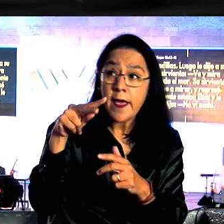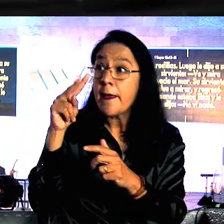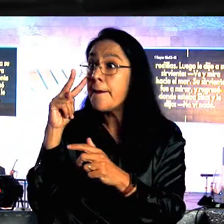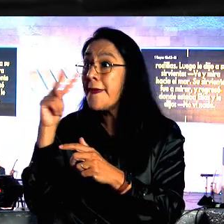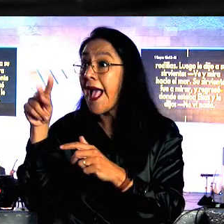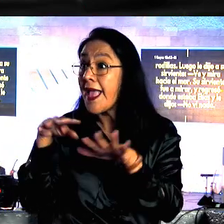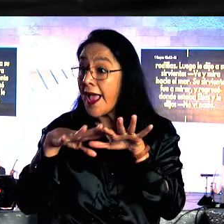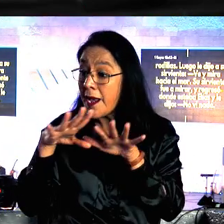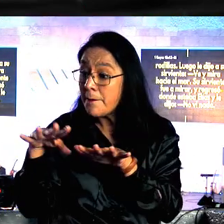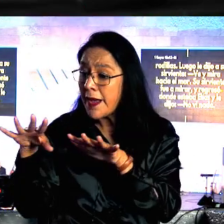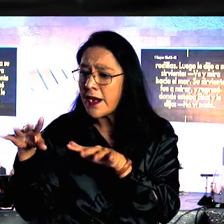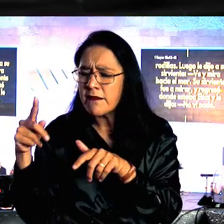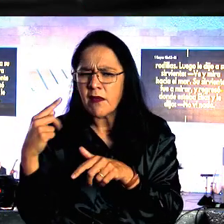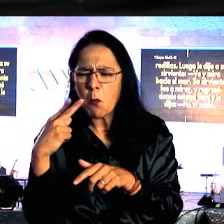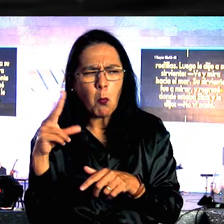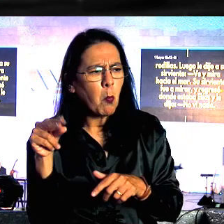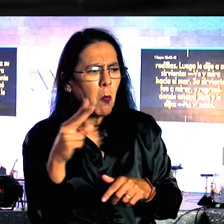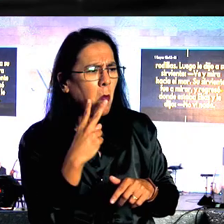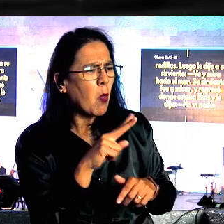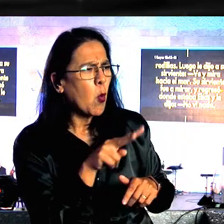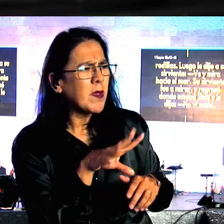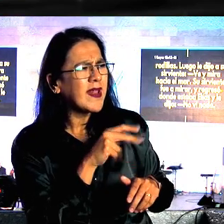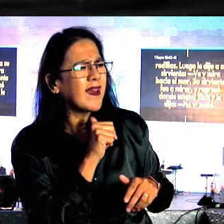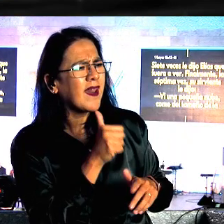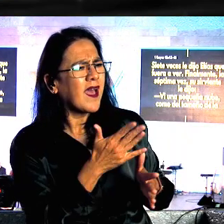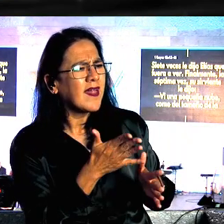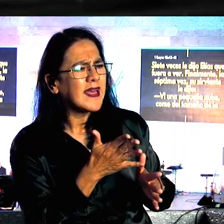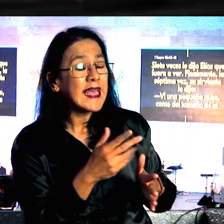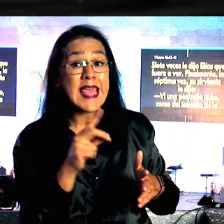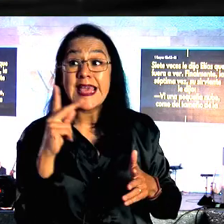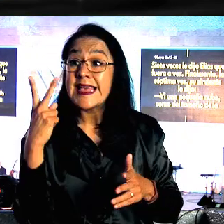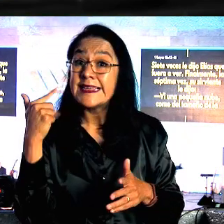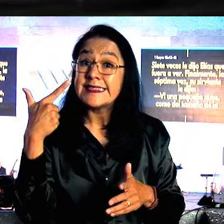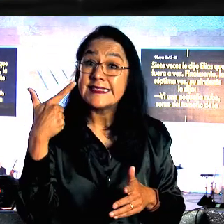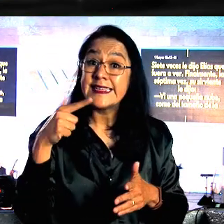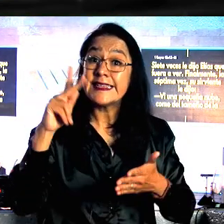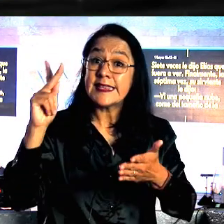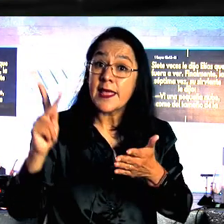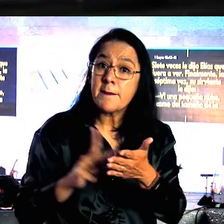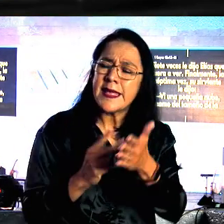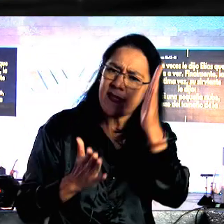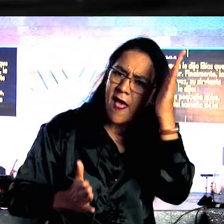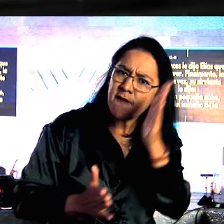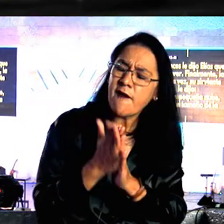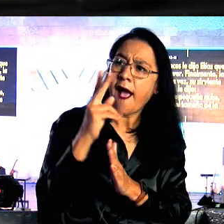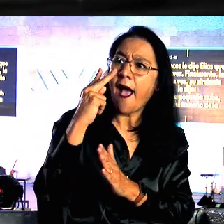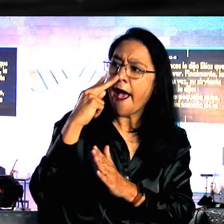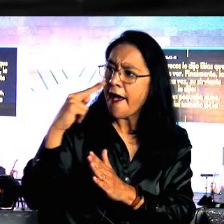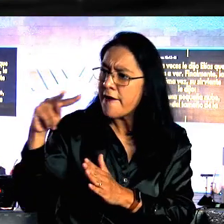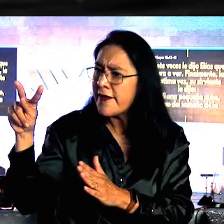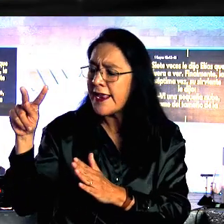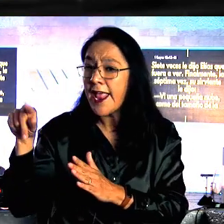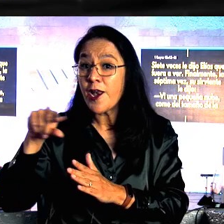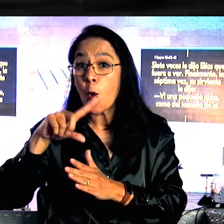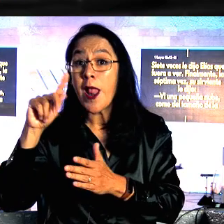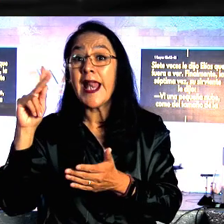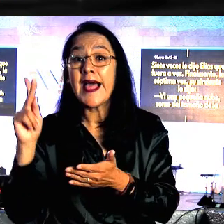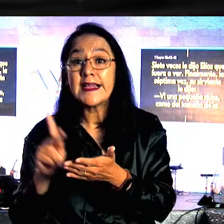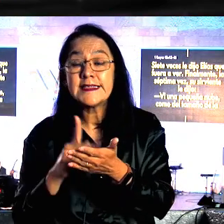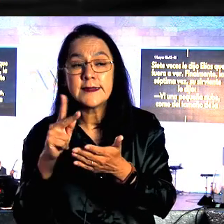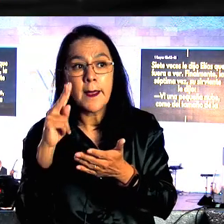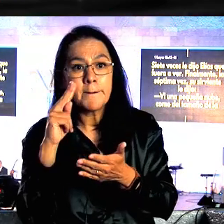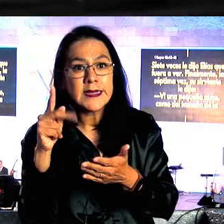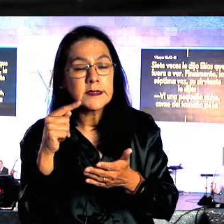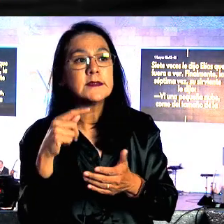donde estaba Elías y le dijo no vi nada siete veces le dijo Elías que fuera a ver finalmente la séptima vez su